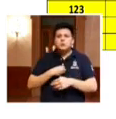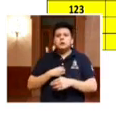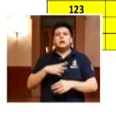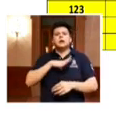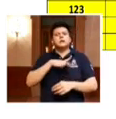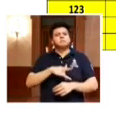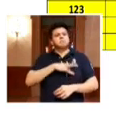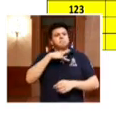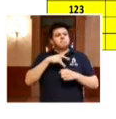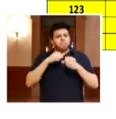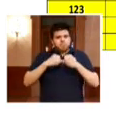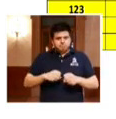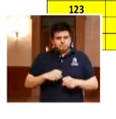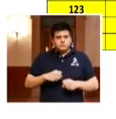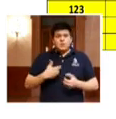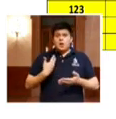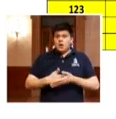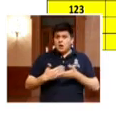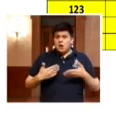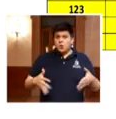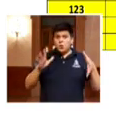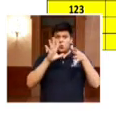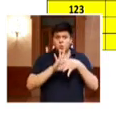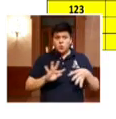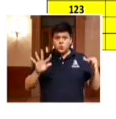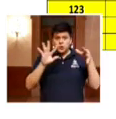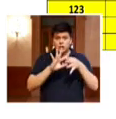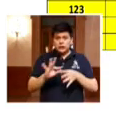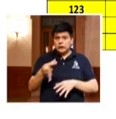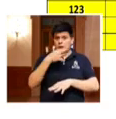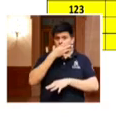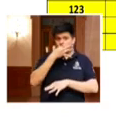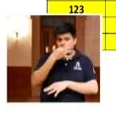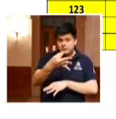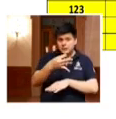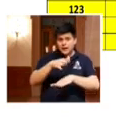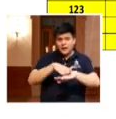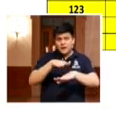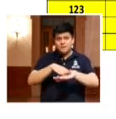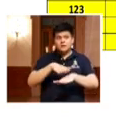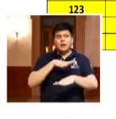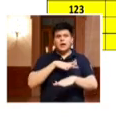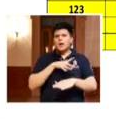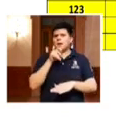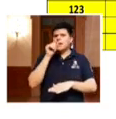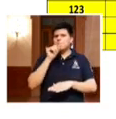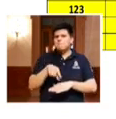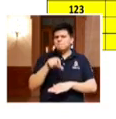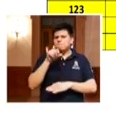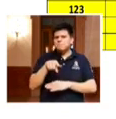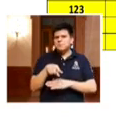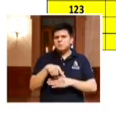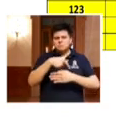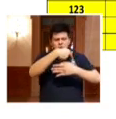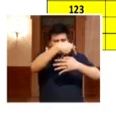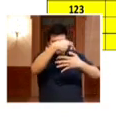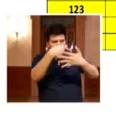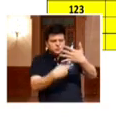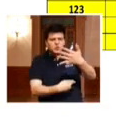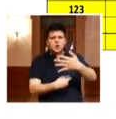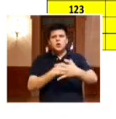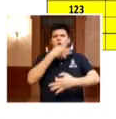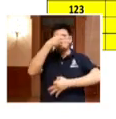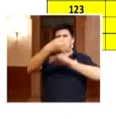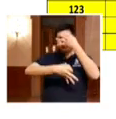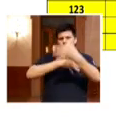seguridad. Hoy quiero comentarles que dentro de todas estas noticias que no